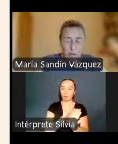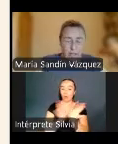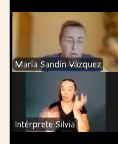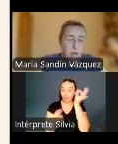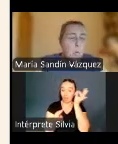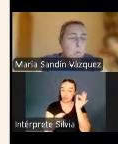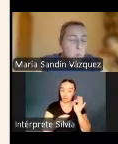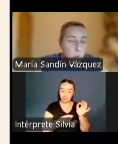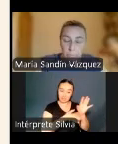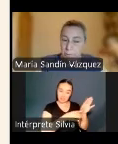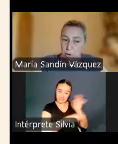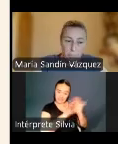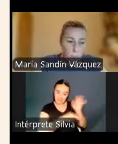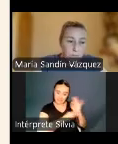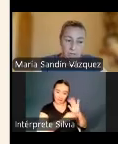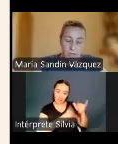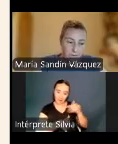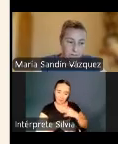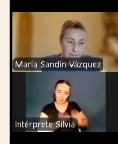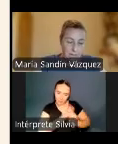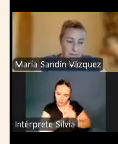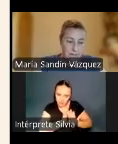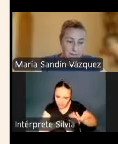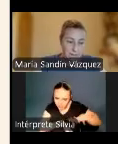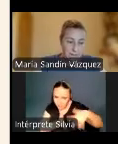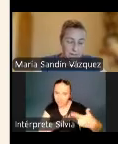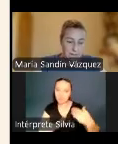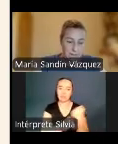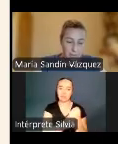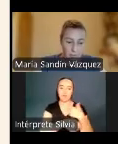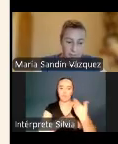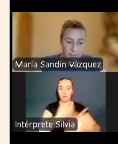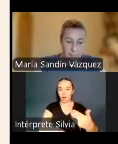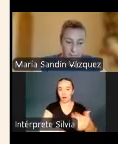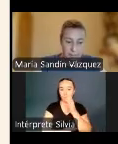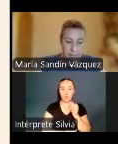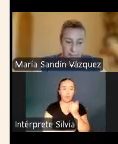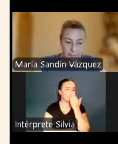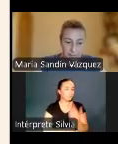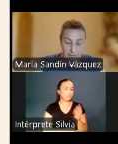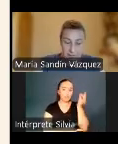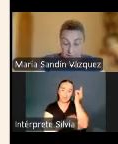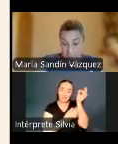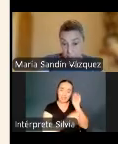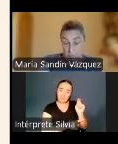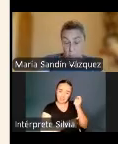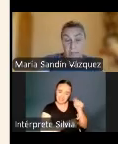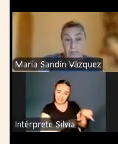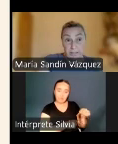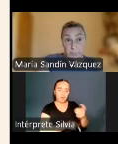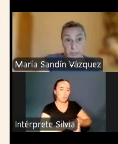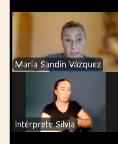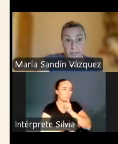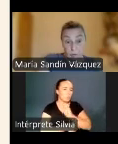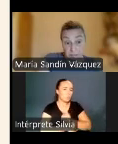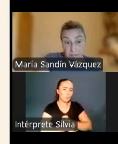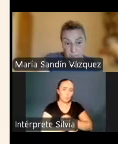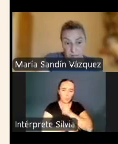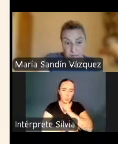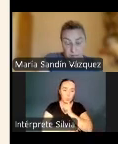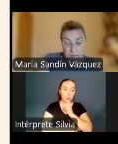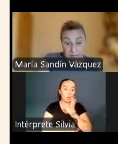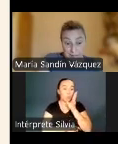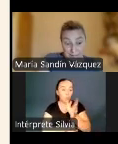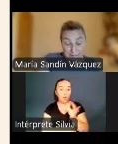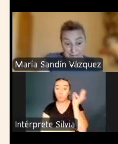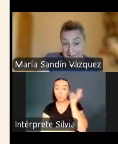estamos extrayendo, que son muy, pero que muy difíciles de conseguir, porque tanto por las mujeres, porque es